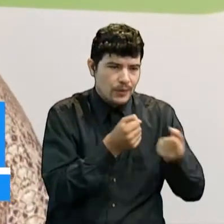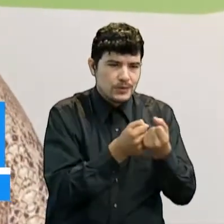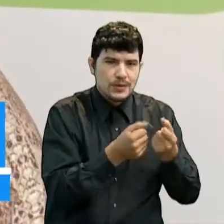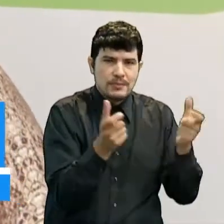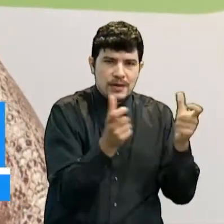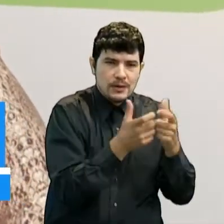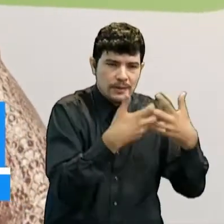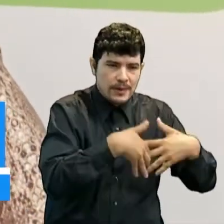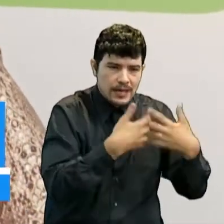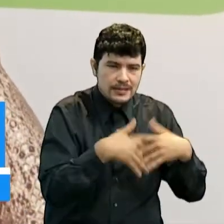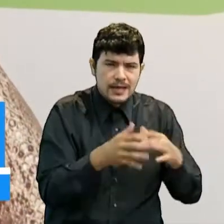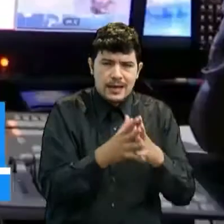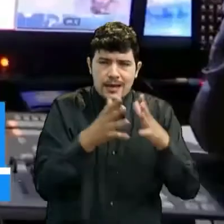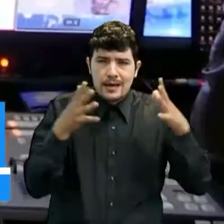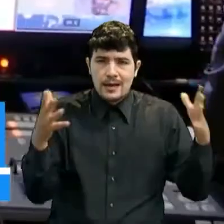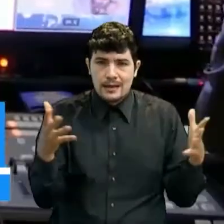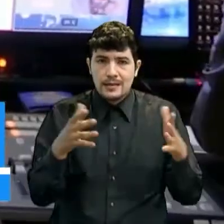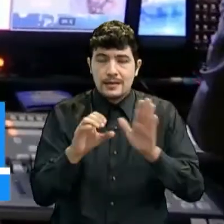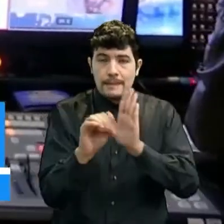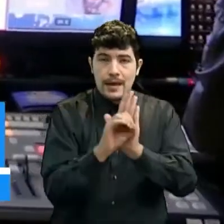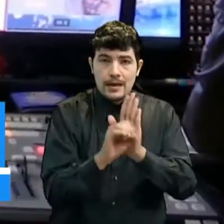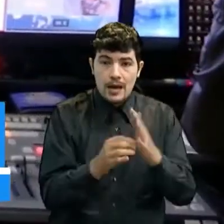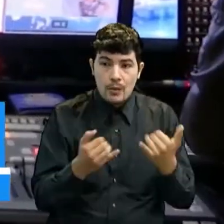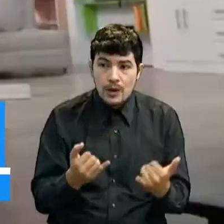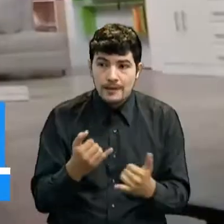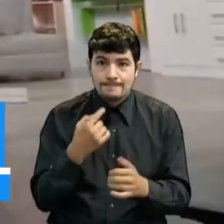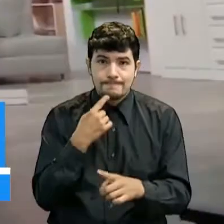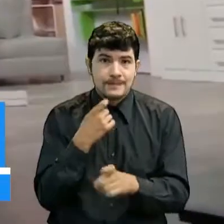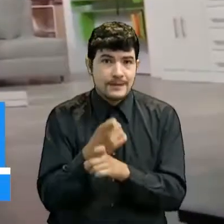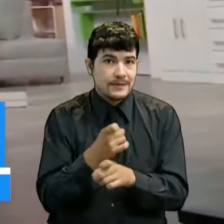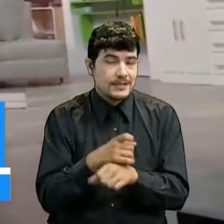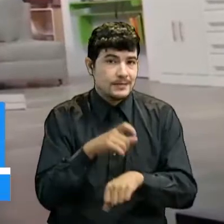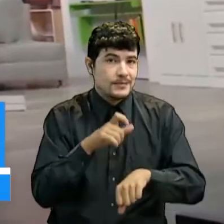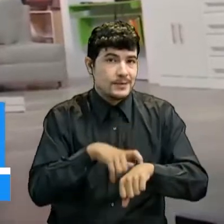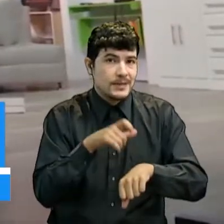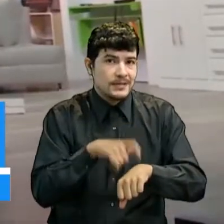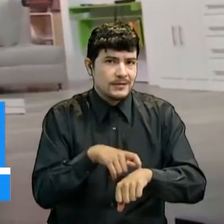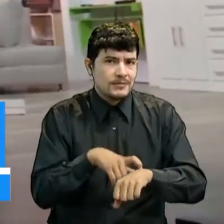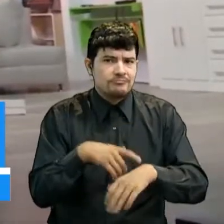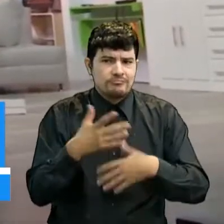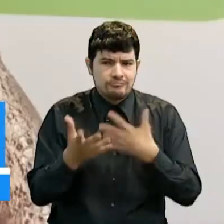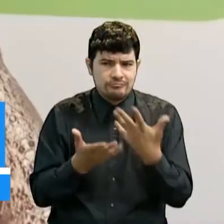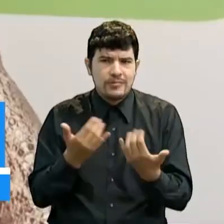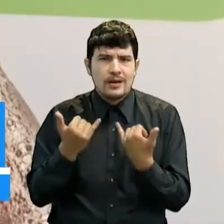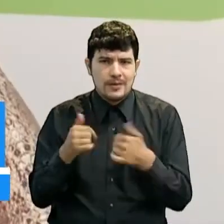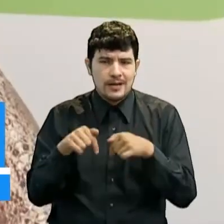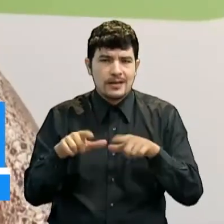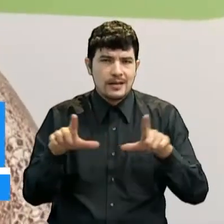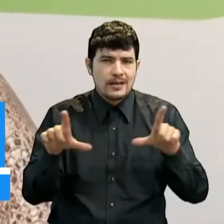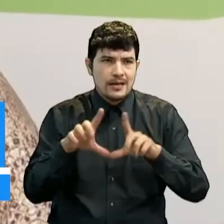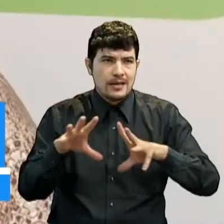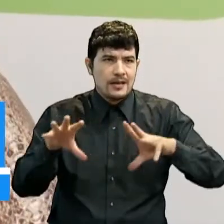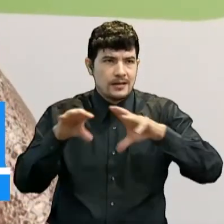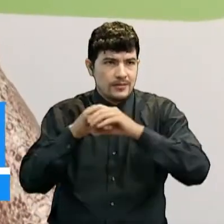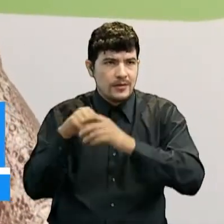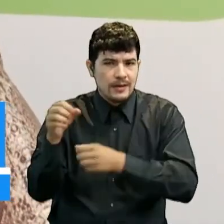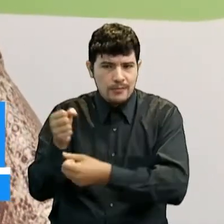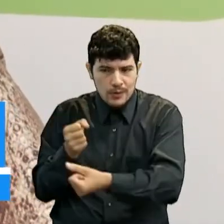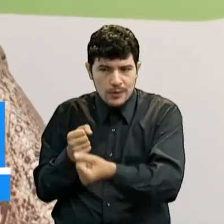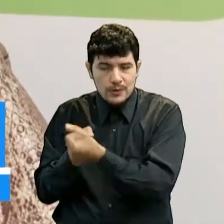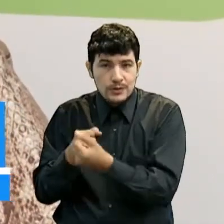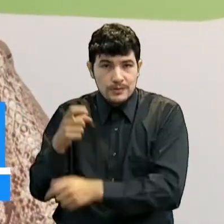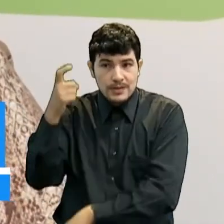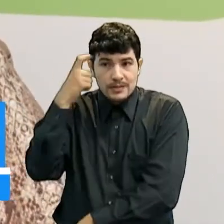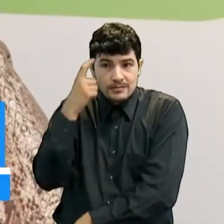grandes marcas también que en estos momentos se están pasando por un momento difícil. Y por lo tanto, pensando en ellos,